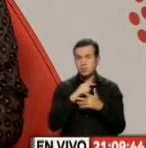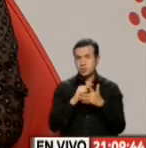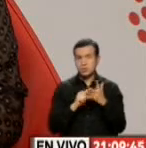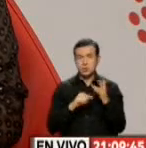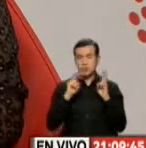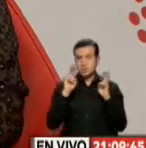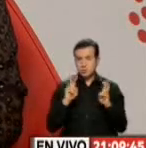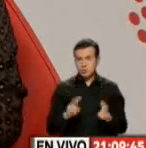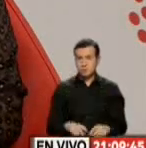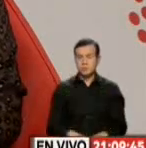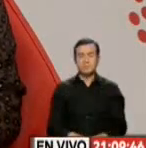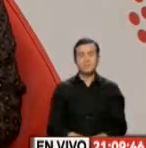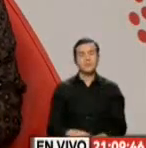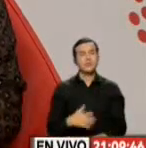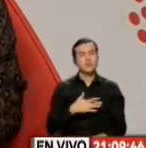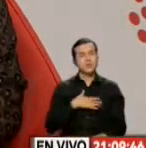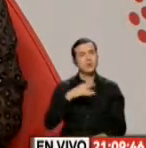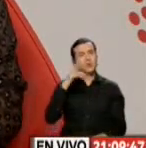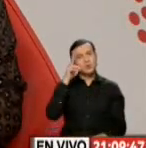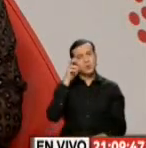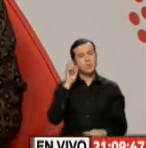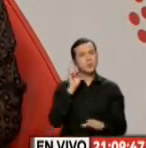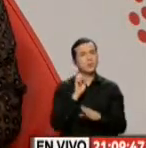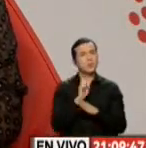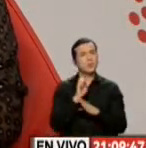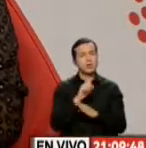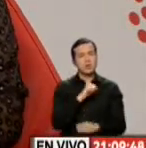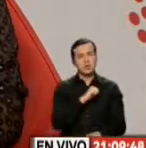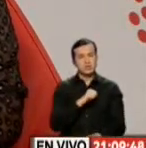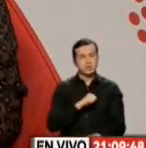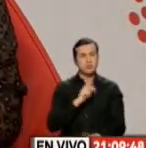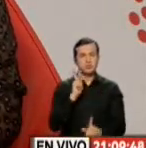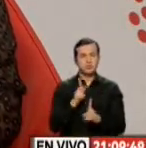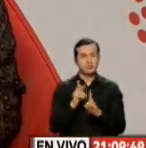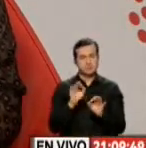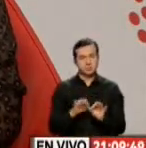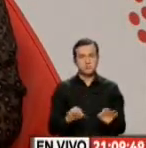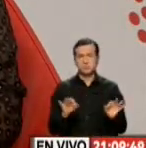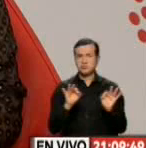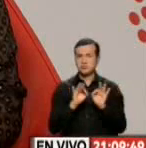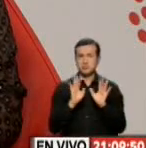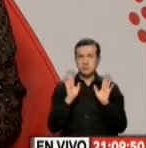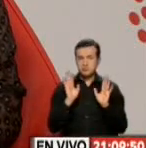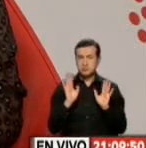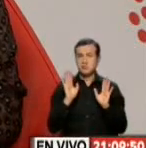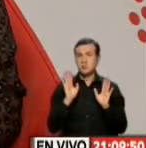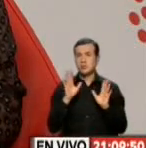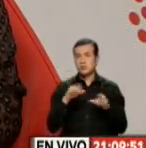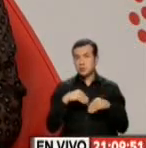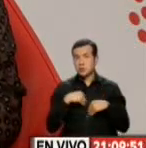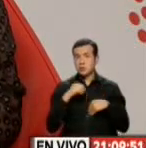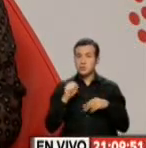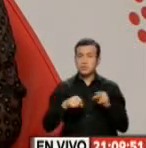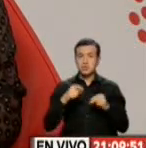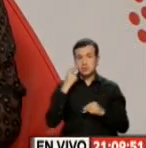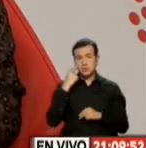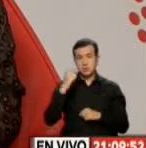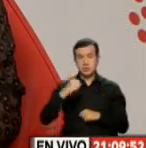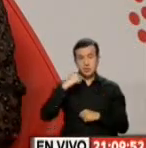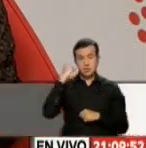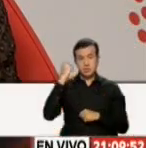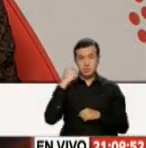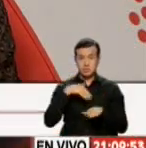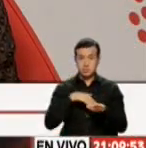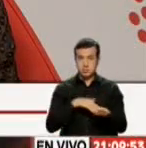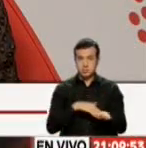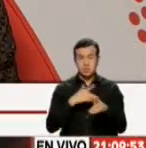temas? Yo creo que el Ecuador ha tenido una actitud ahora clave, más allá de que hayamos sido receptores justamente por el derecho que